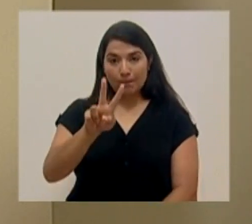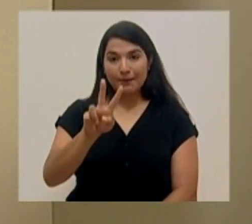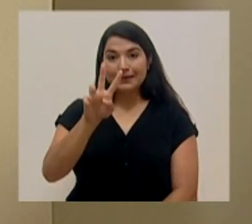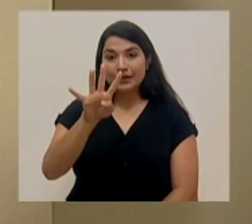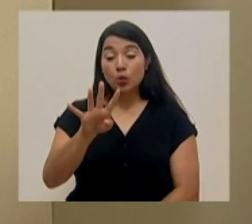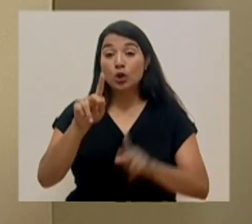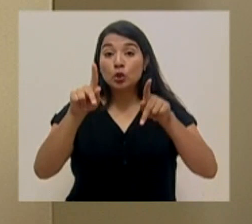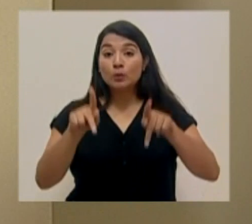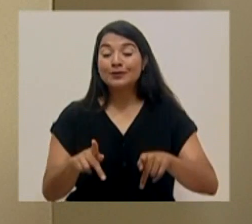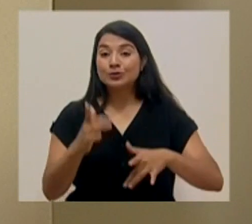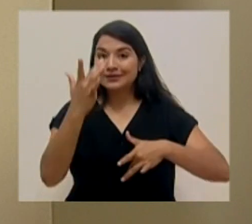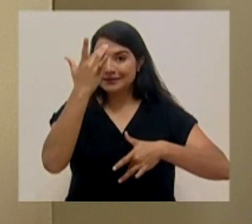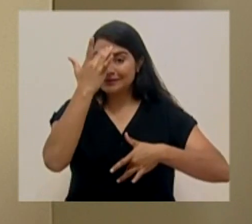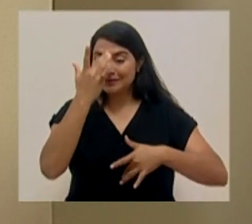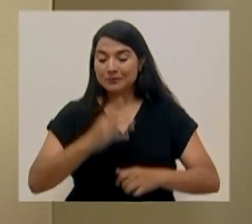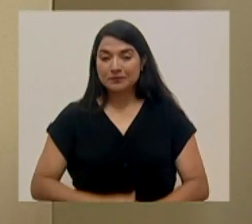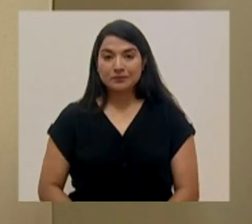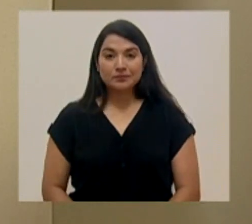51.224 casos.